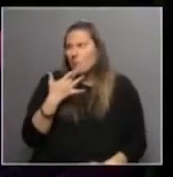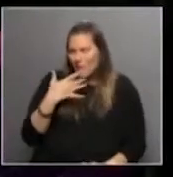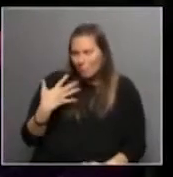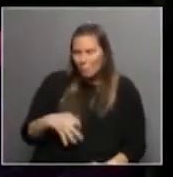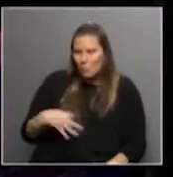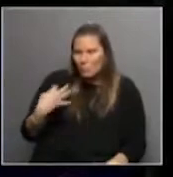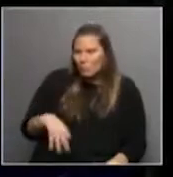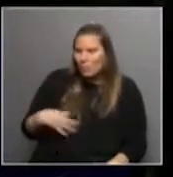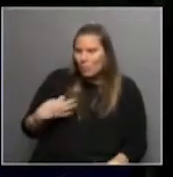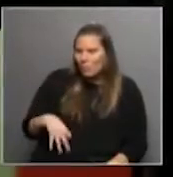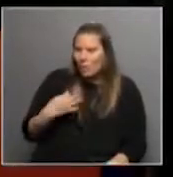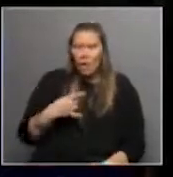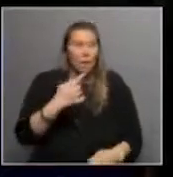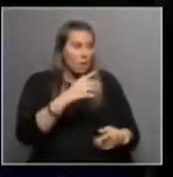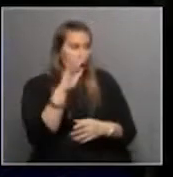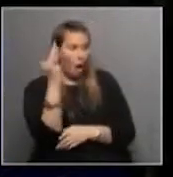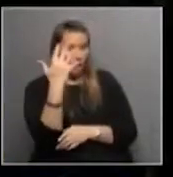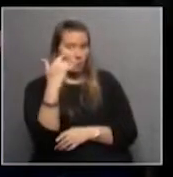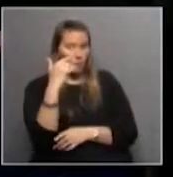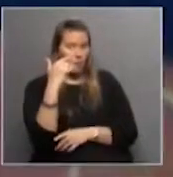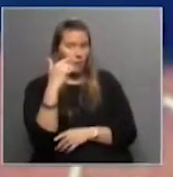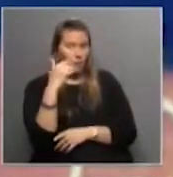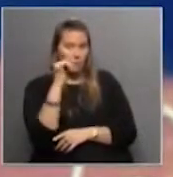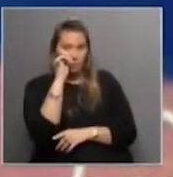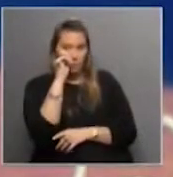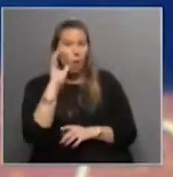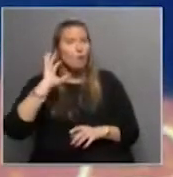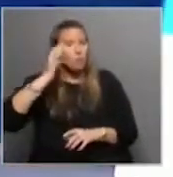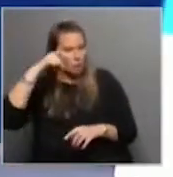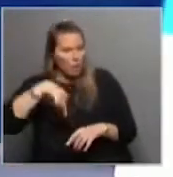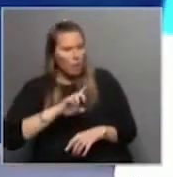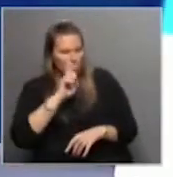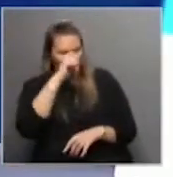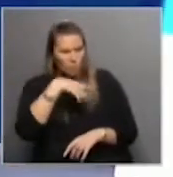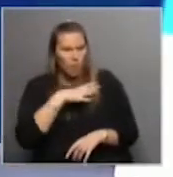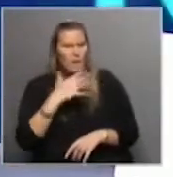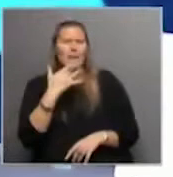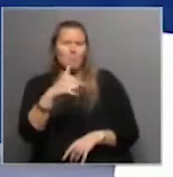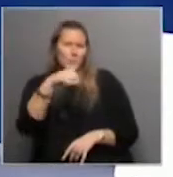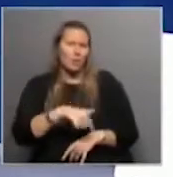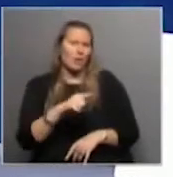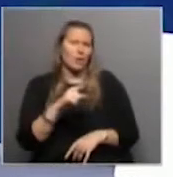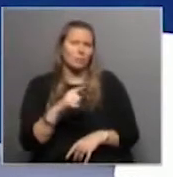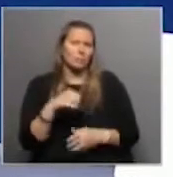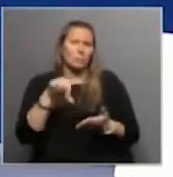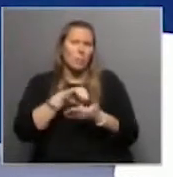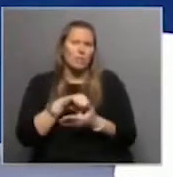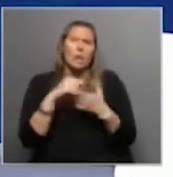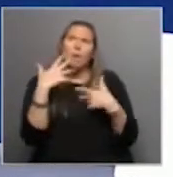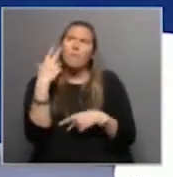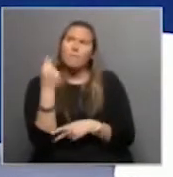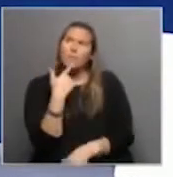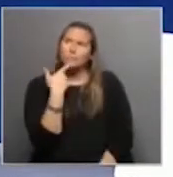cierto y los árboles monteríanos hay muchos árboles frutales también hay muchos árboles preciosos en nuestro país realmente